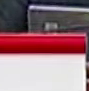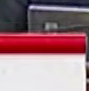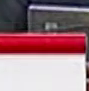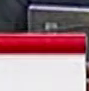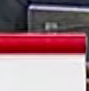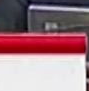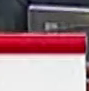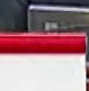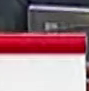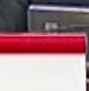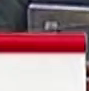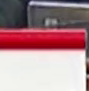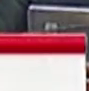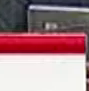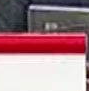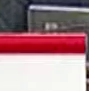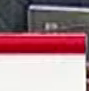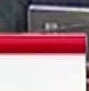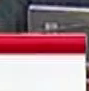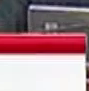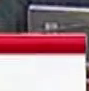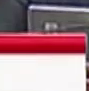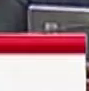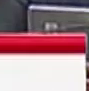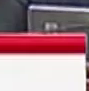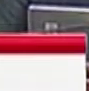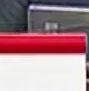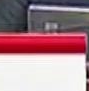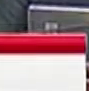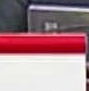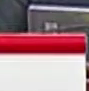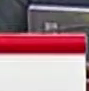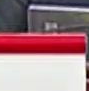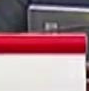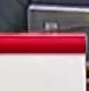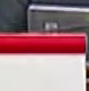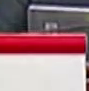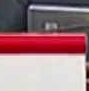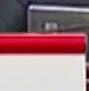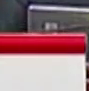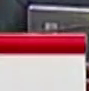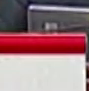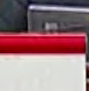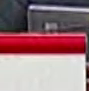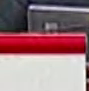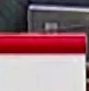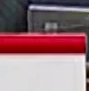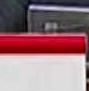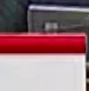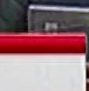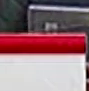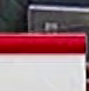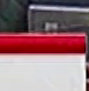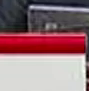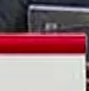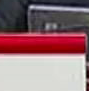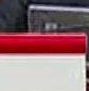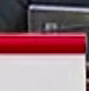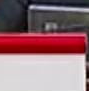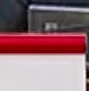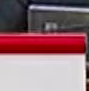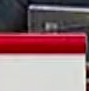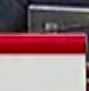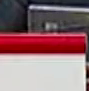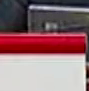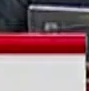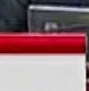y permanente de la bicicleta. Pero la ciudad de Lima no. Y entonces sí necesitamos un conjunto de mecanismos de promoción.